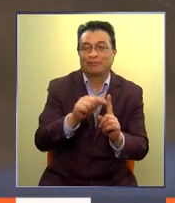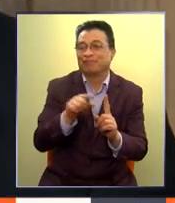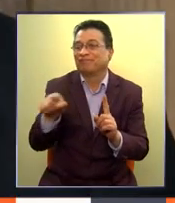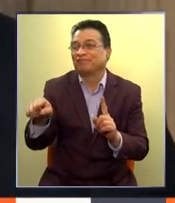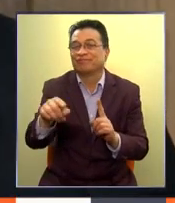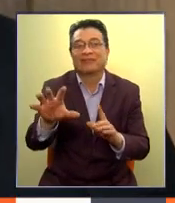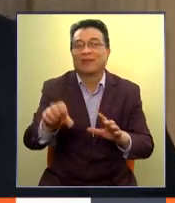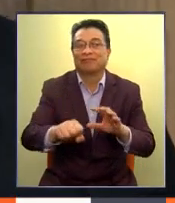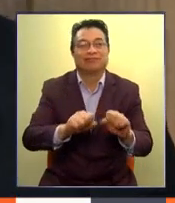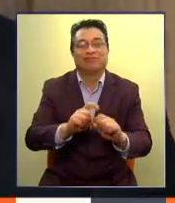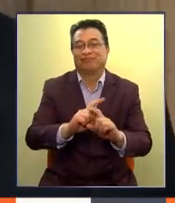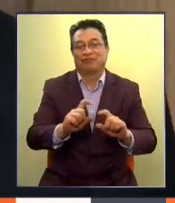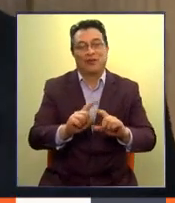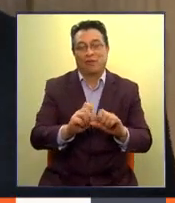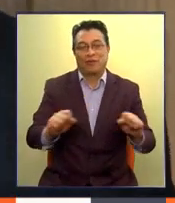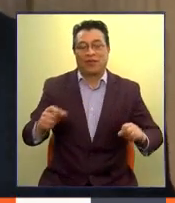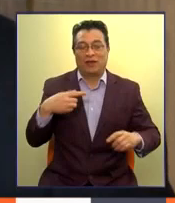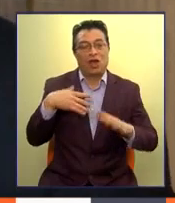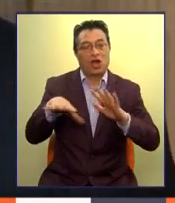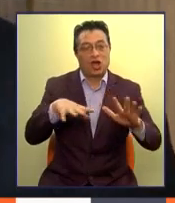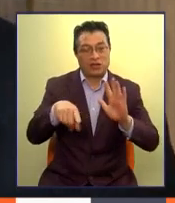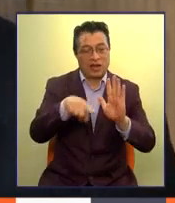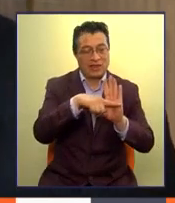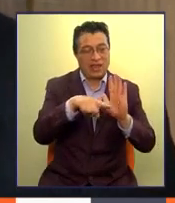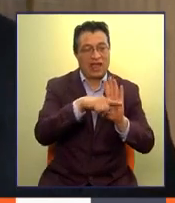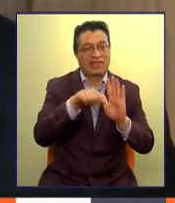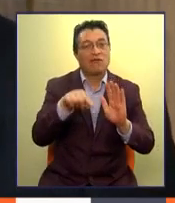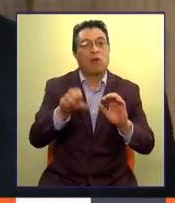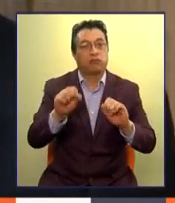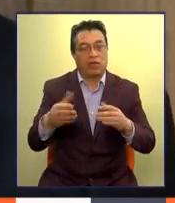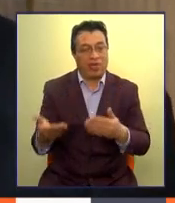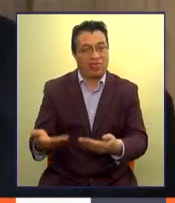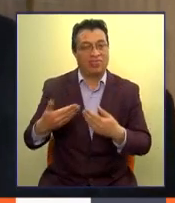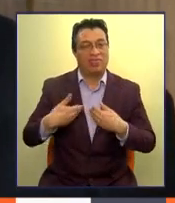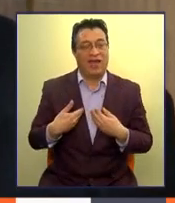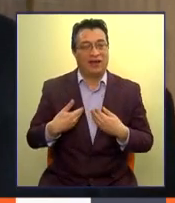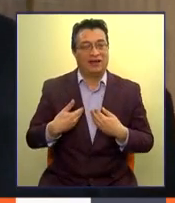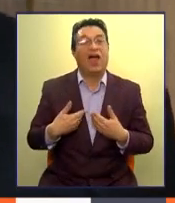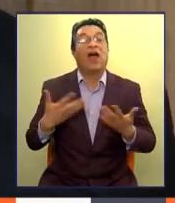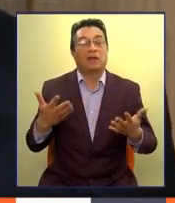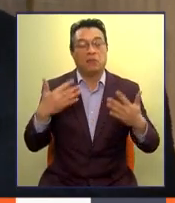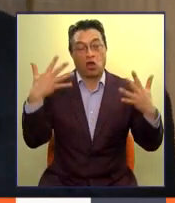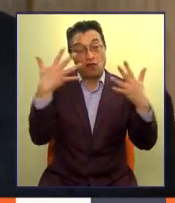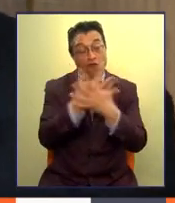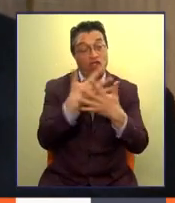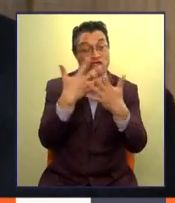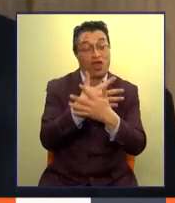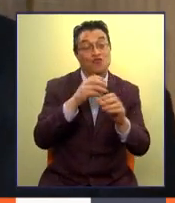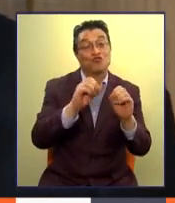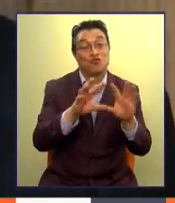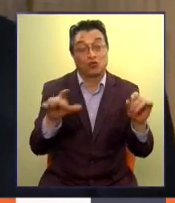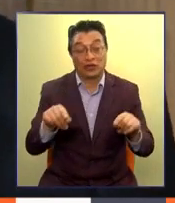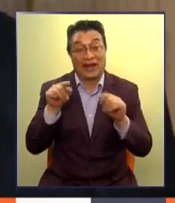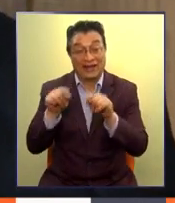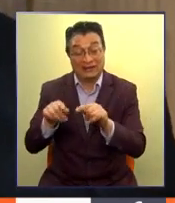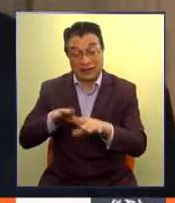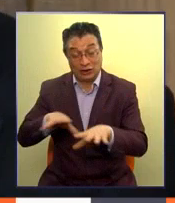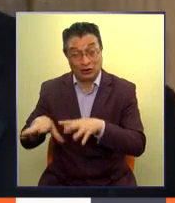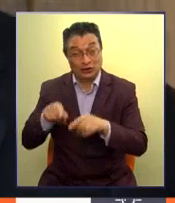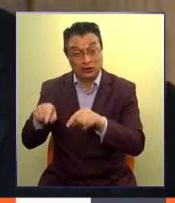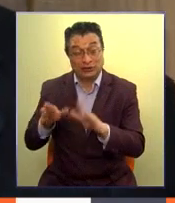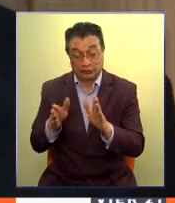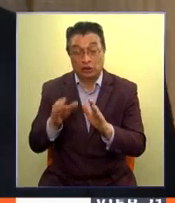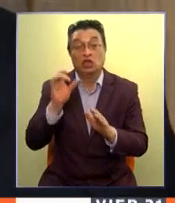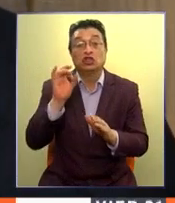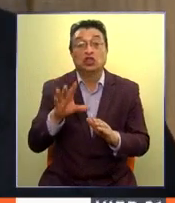en estos versos que no son característicos del medicamento lo que tiende muchas veces a confundir en este caso como este producto tenía solo